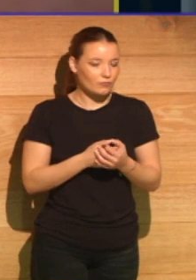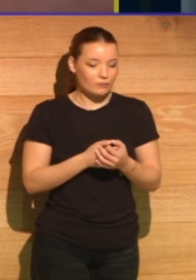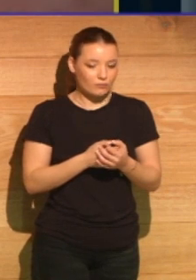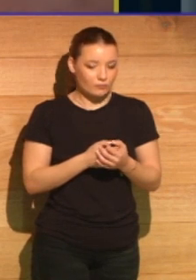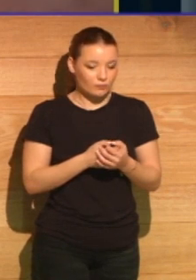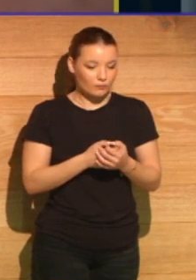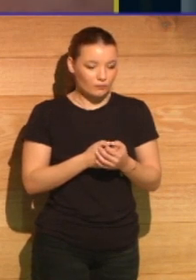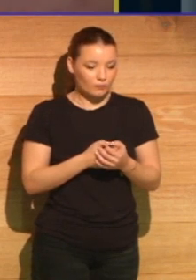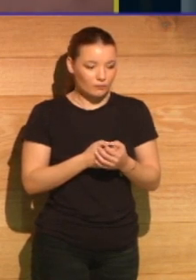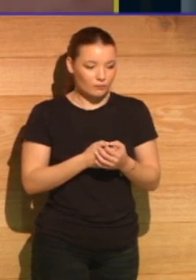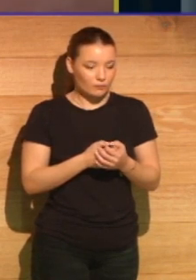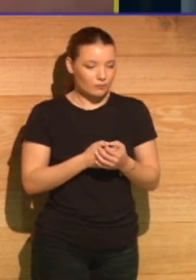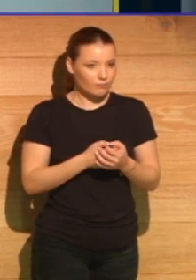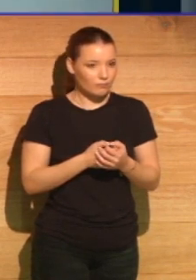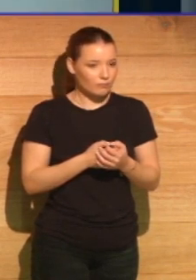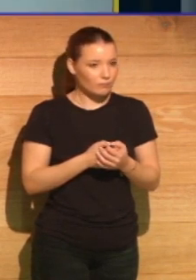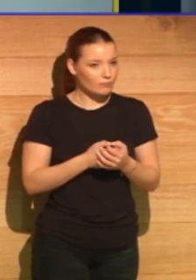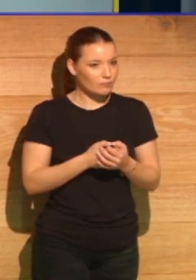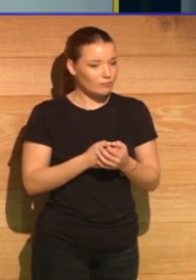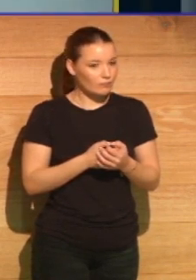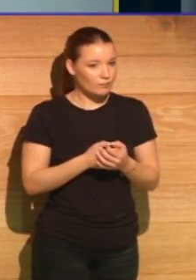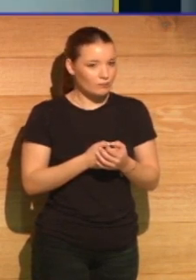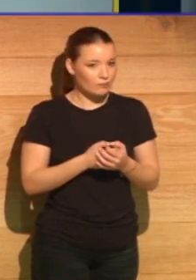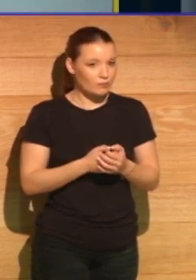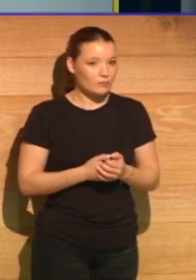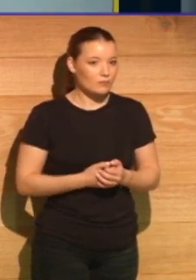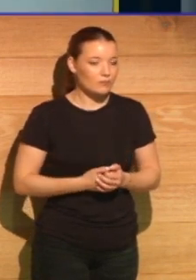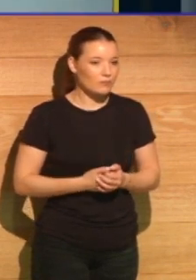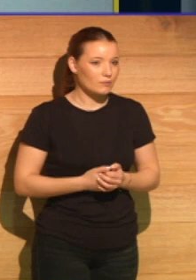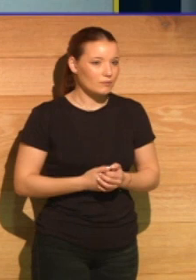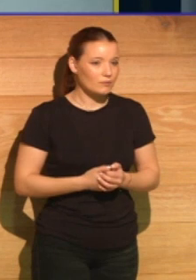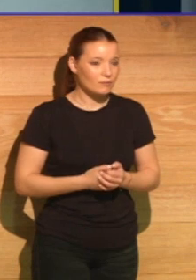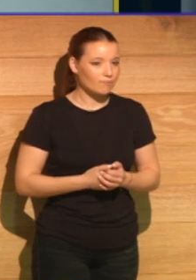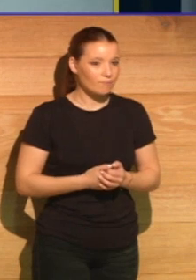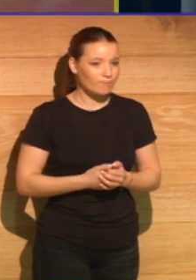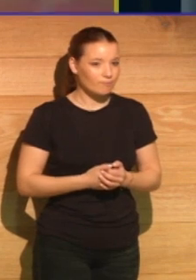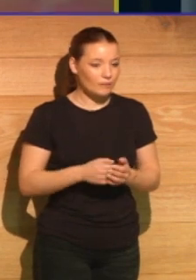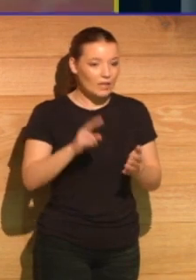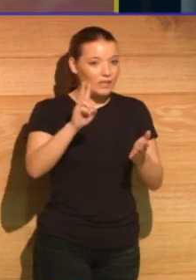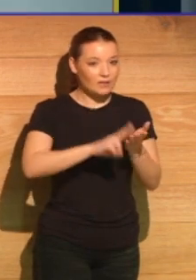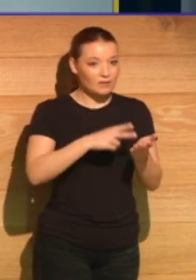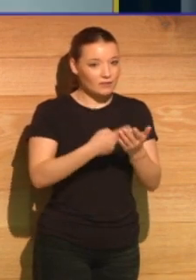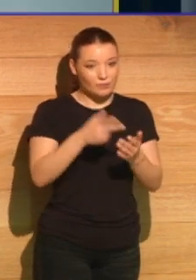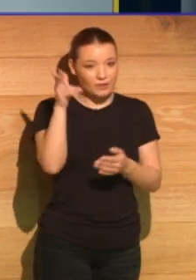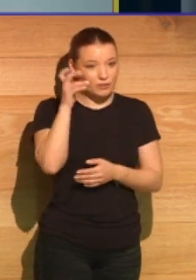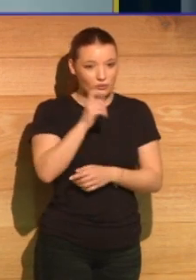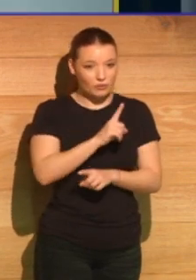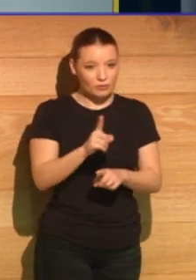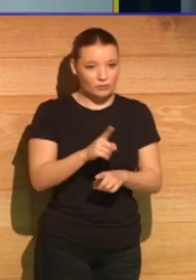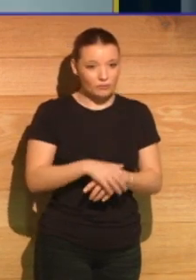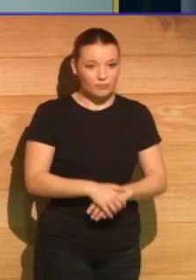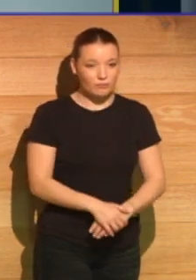aproximadamente, sabía de un 20%, lo cual es hacia nosotras mismas, alrededor